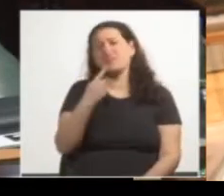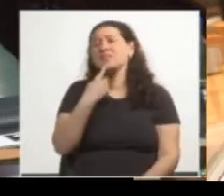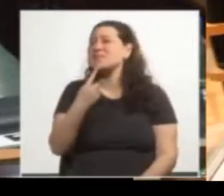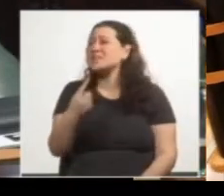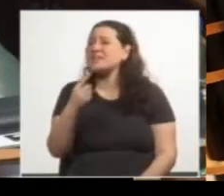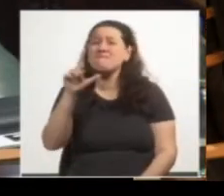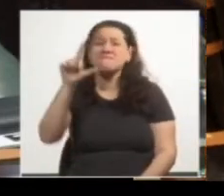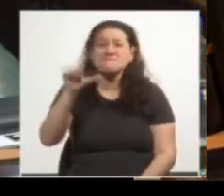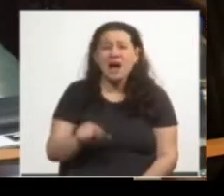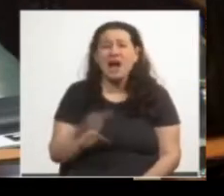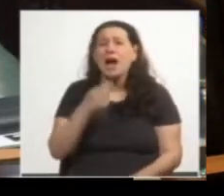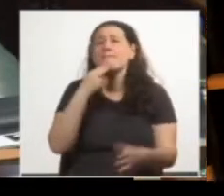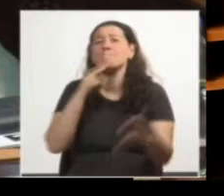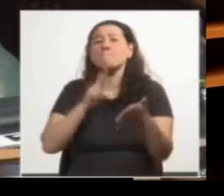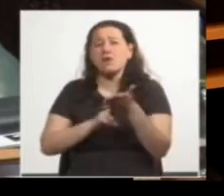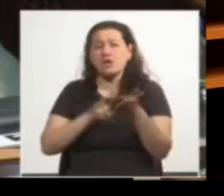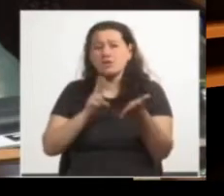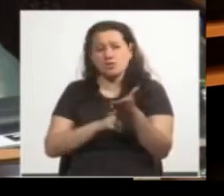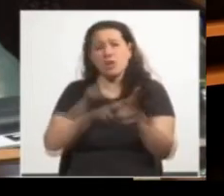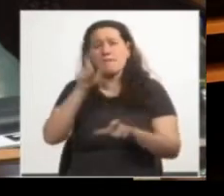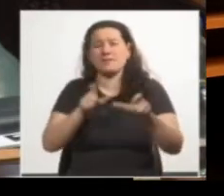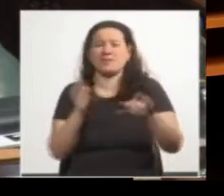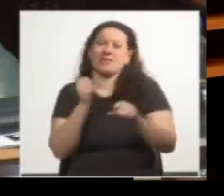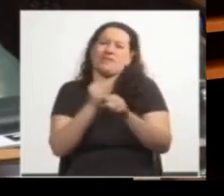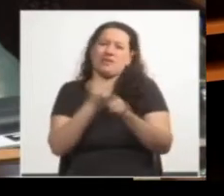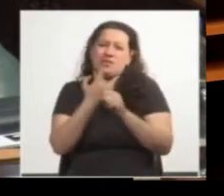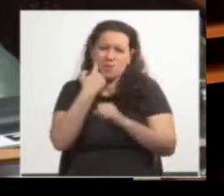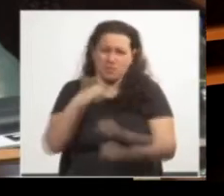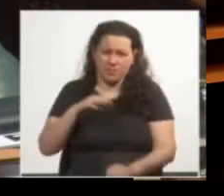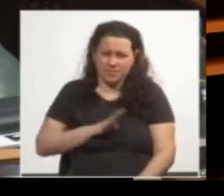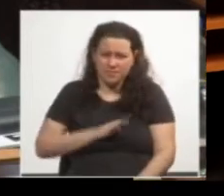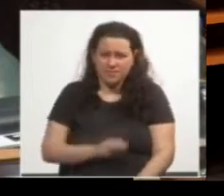la carga impositiva a los trabajadores